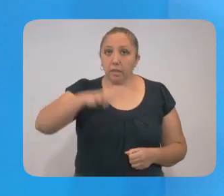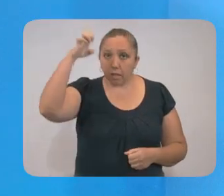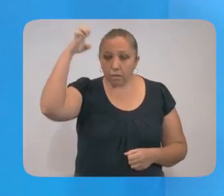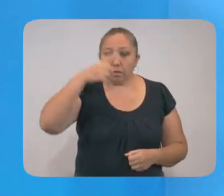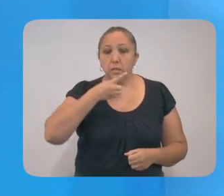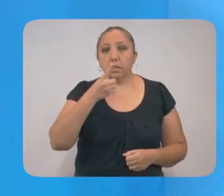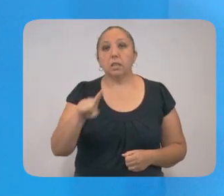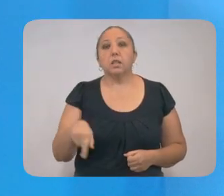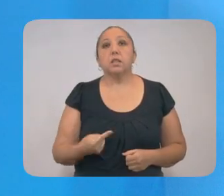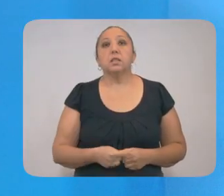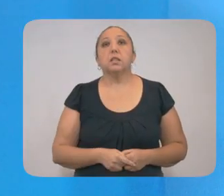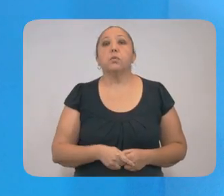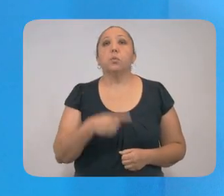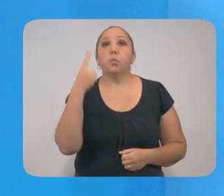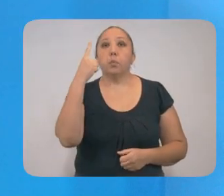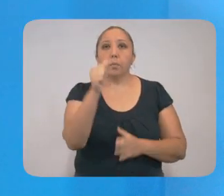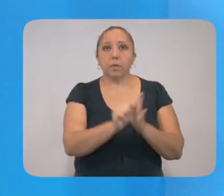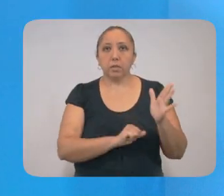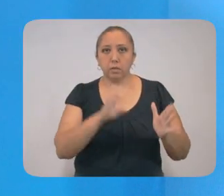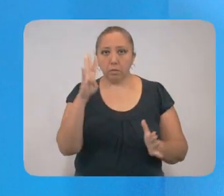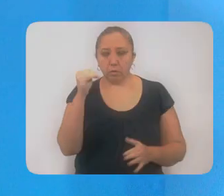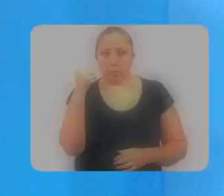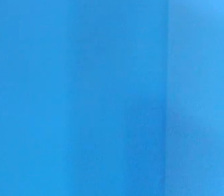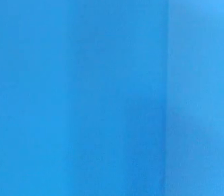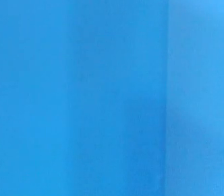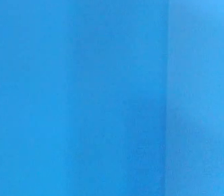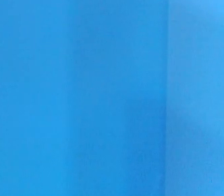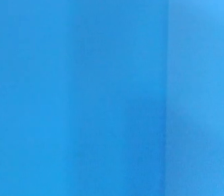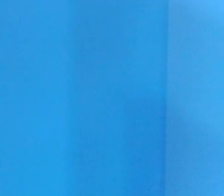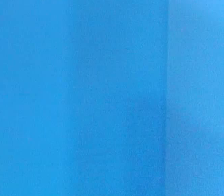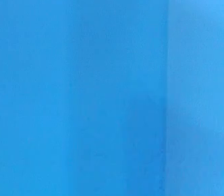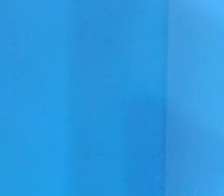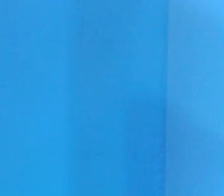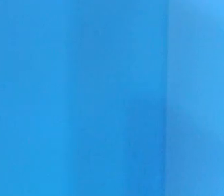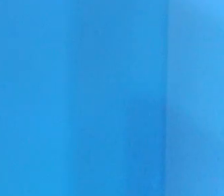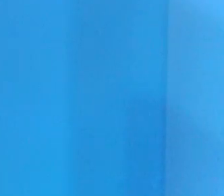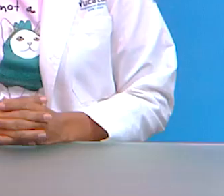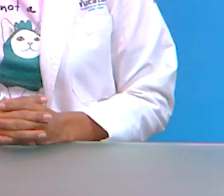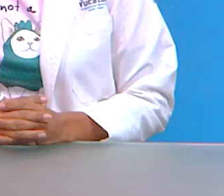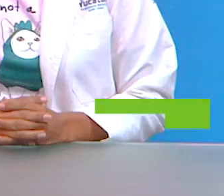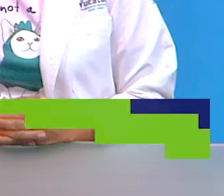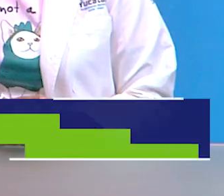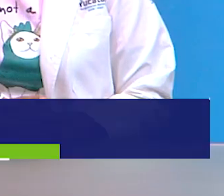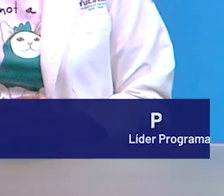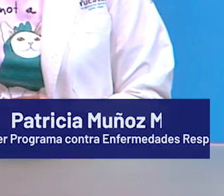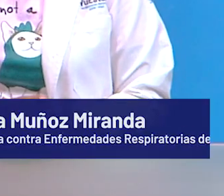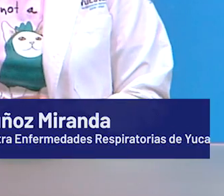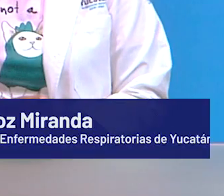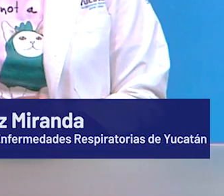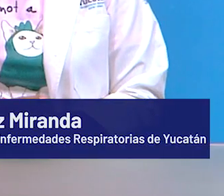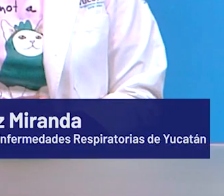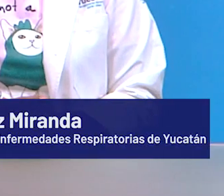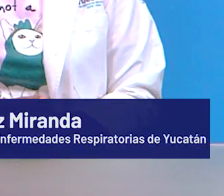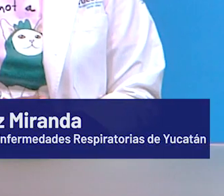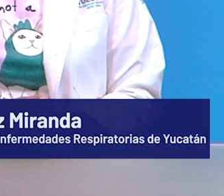de los casos confirmados es de 1 mes a 97 años. Ese es el informe hasta el día de hoy, doctor. Gracias, doctora.